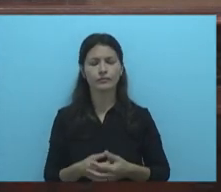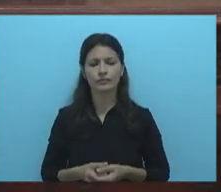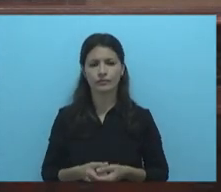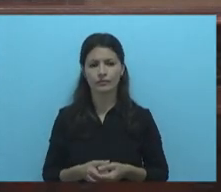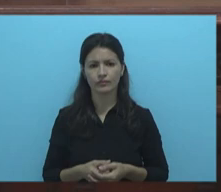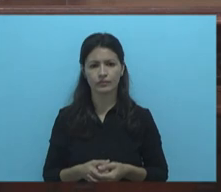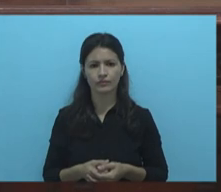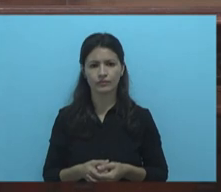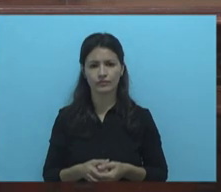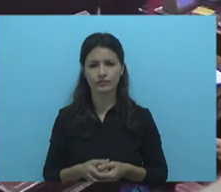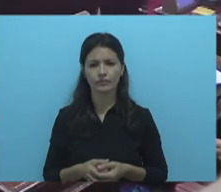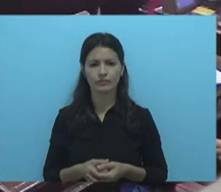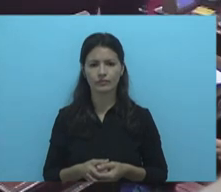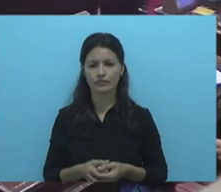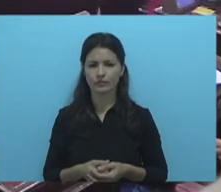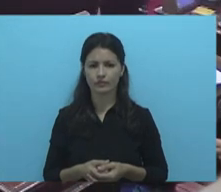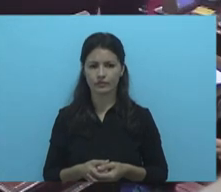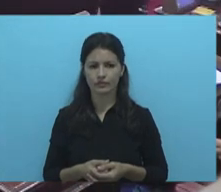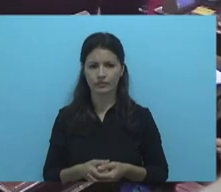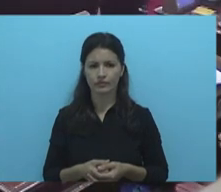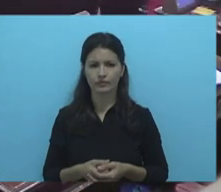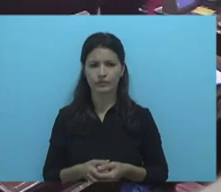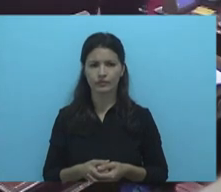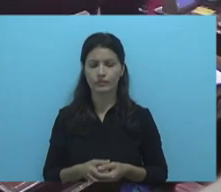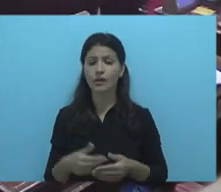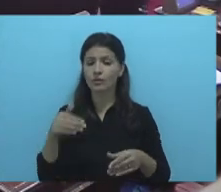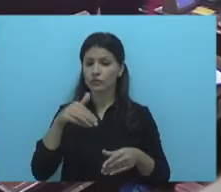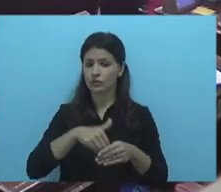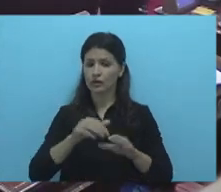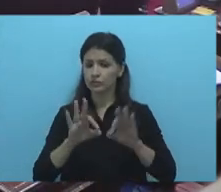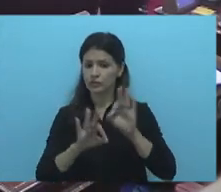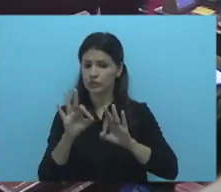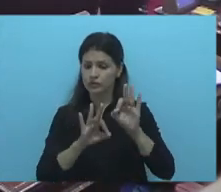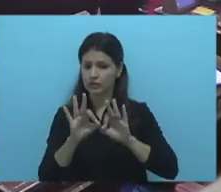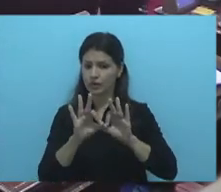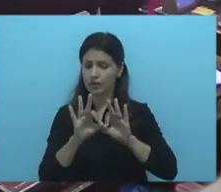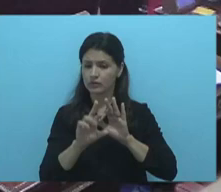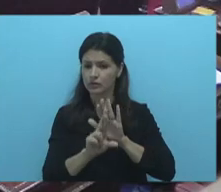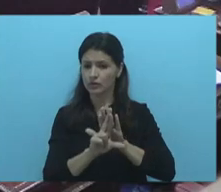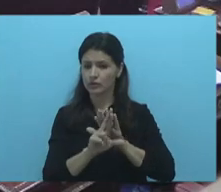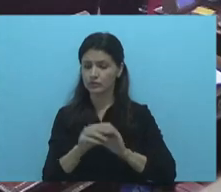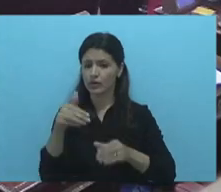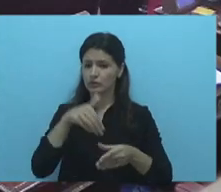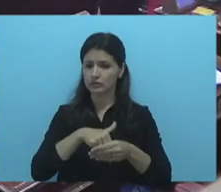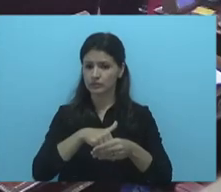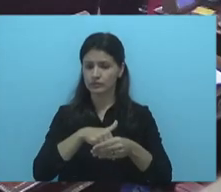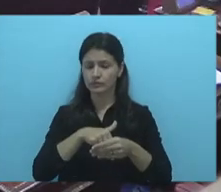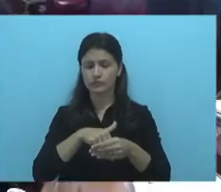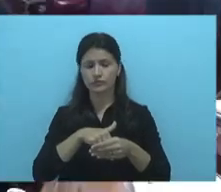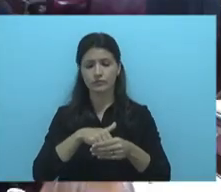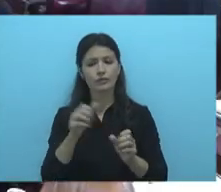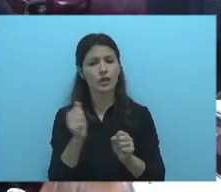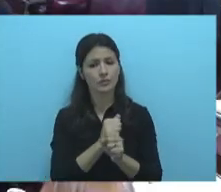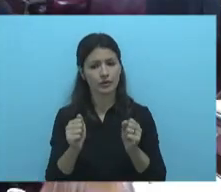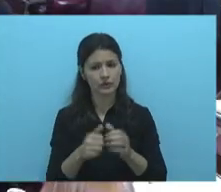periodo ordinario. A votación, resulta aprobado. A consideración, el proyecto de resolución